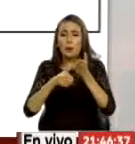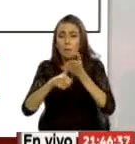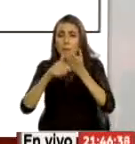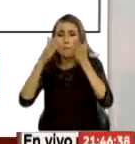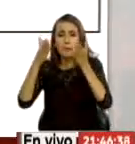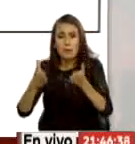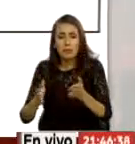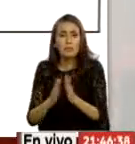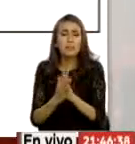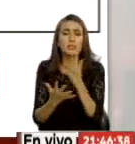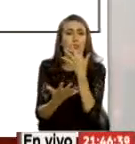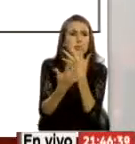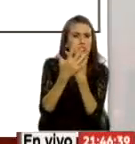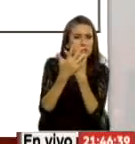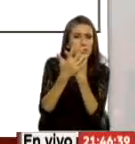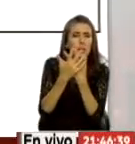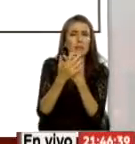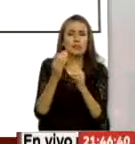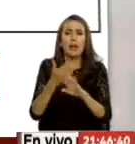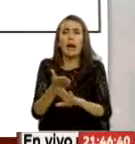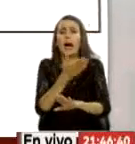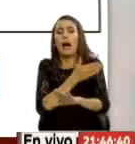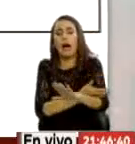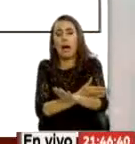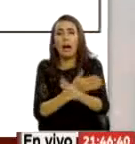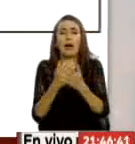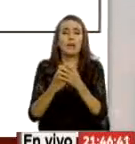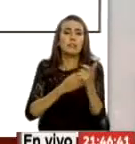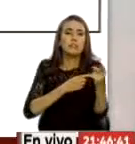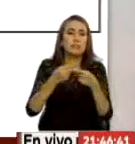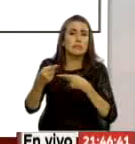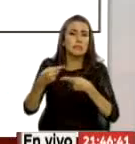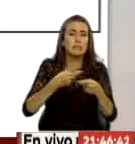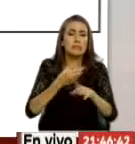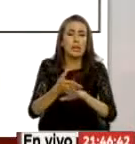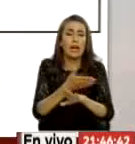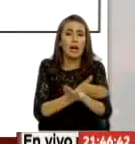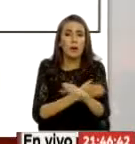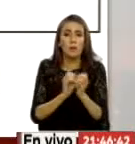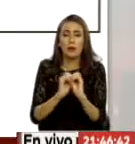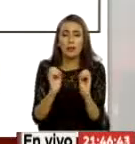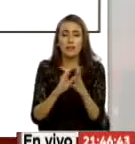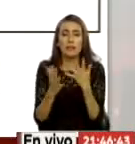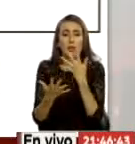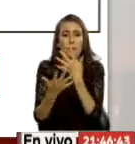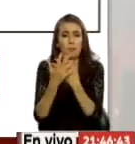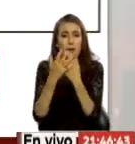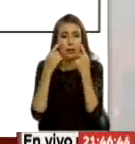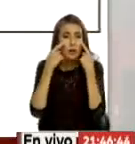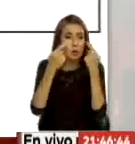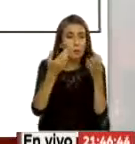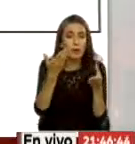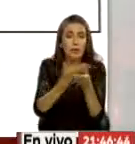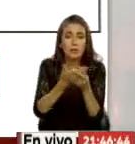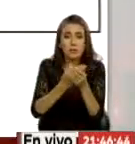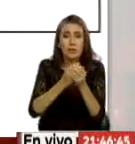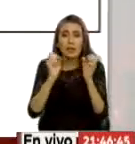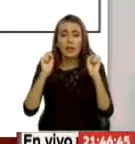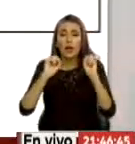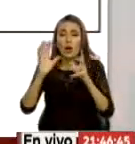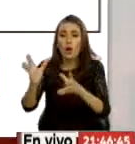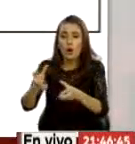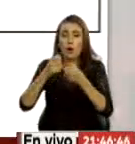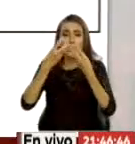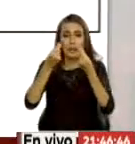están detenidos, exgerentes que están procesados, con las imágenes de los dineros en los techos,